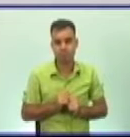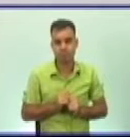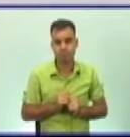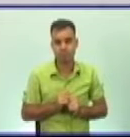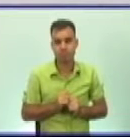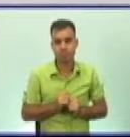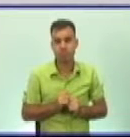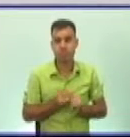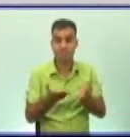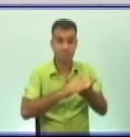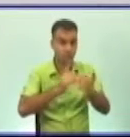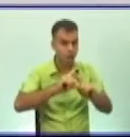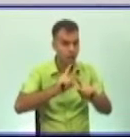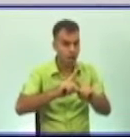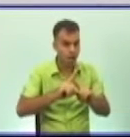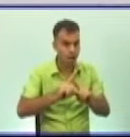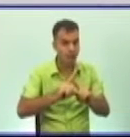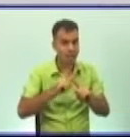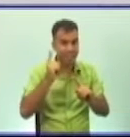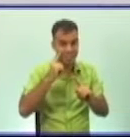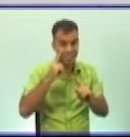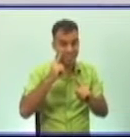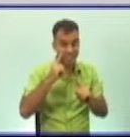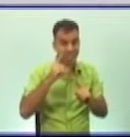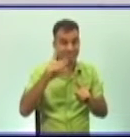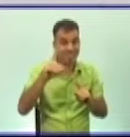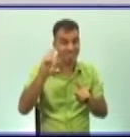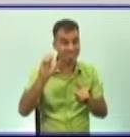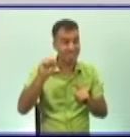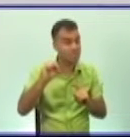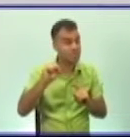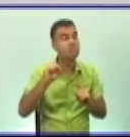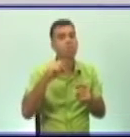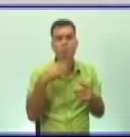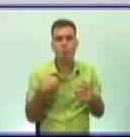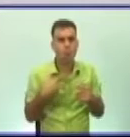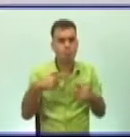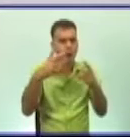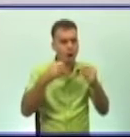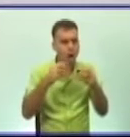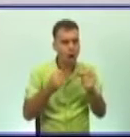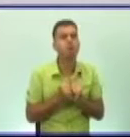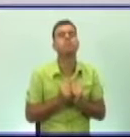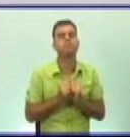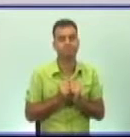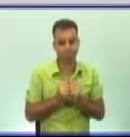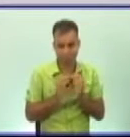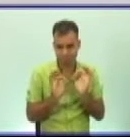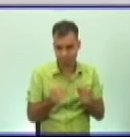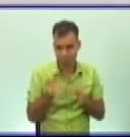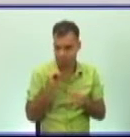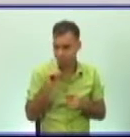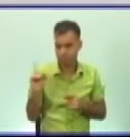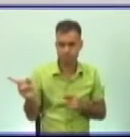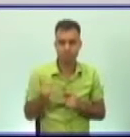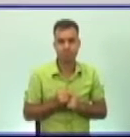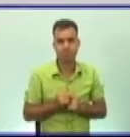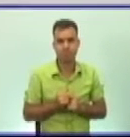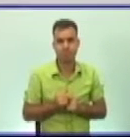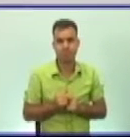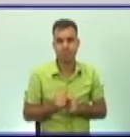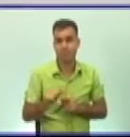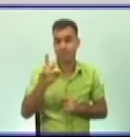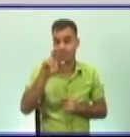texto aparece, que este desfasaje, en este caso, ¿cómo usted lo calcula? Como la razón resistencia es a